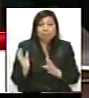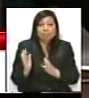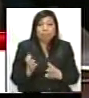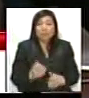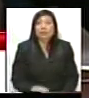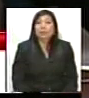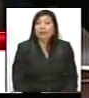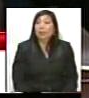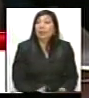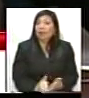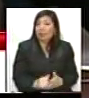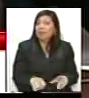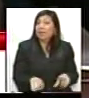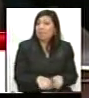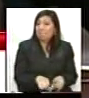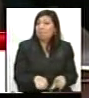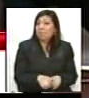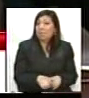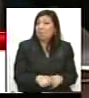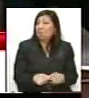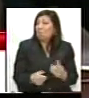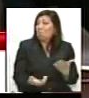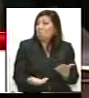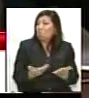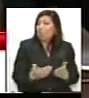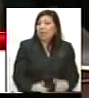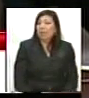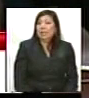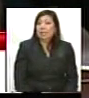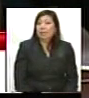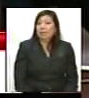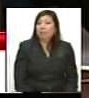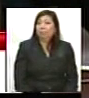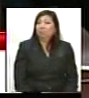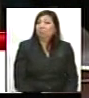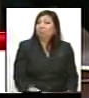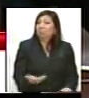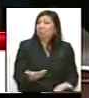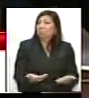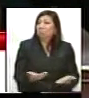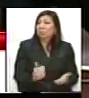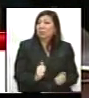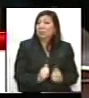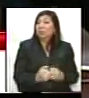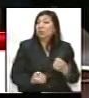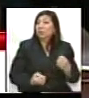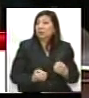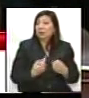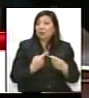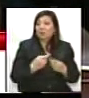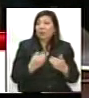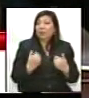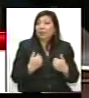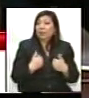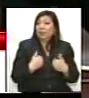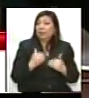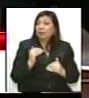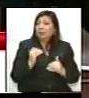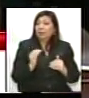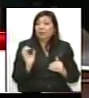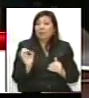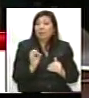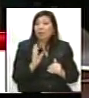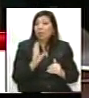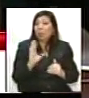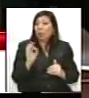que también en promedio tienen una siniestralidad los vehículos informales tienen una siniestralidad